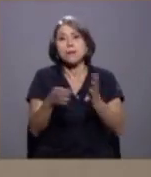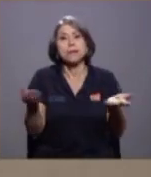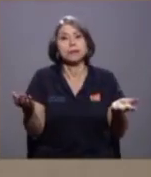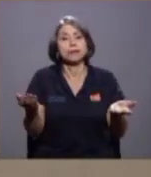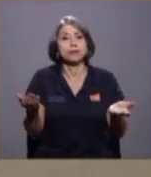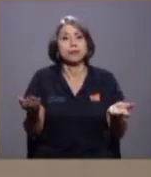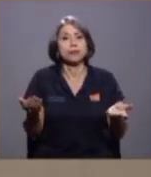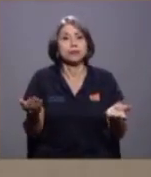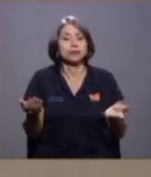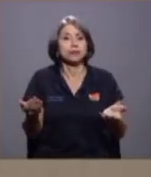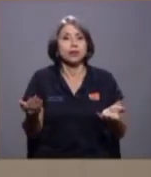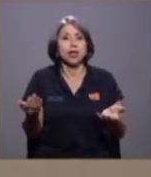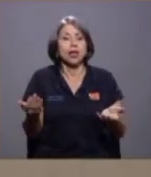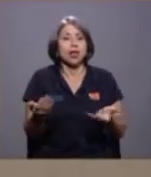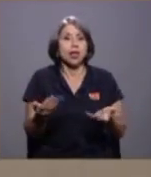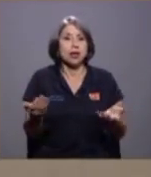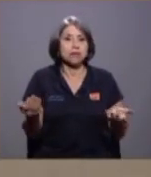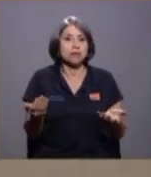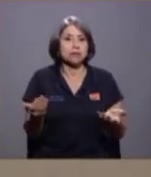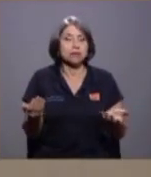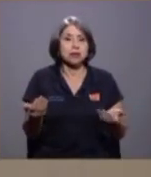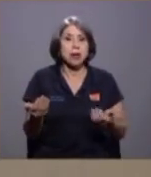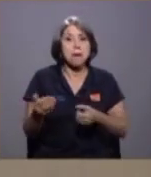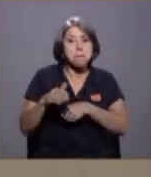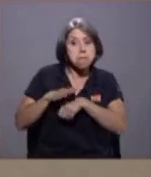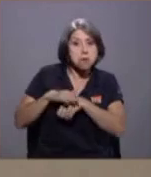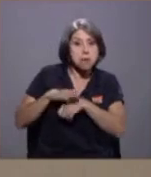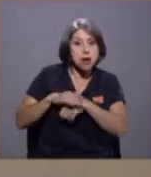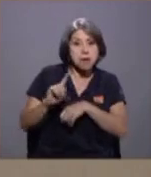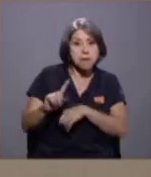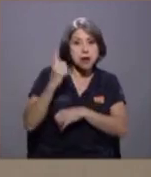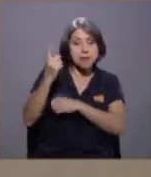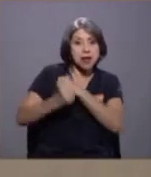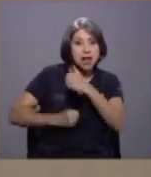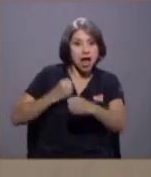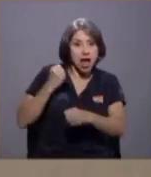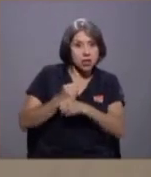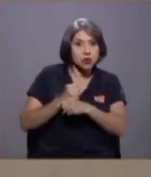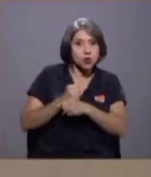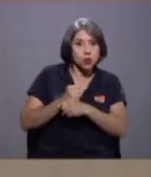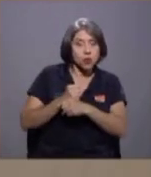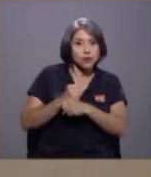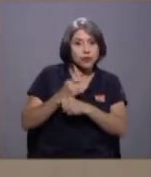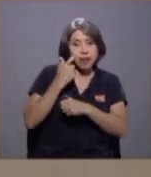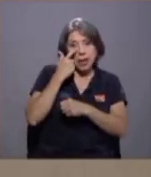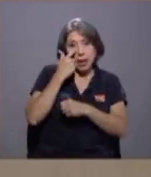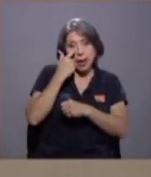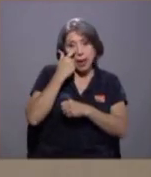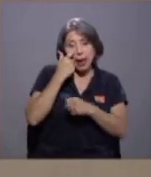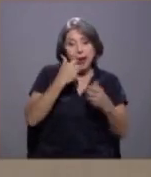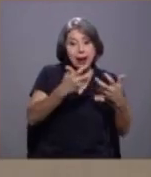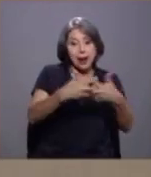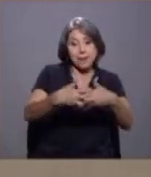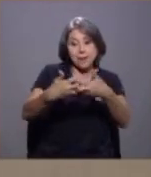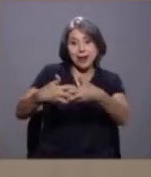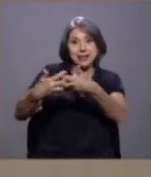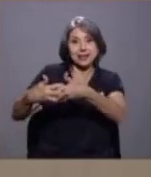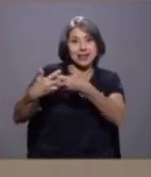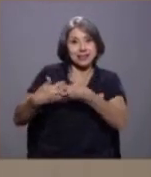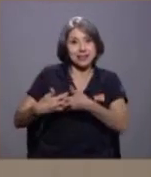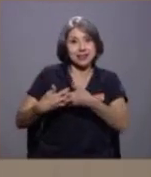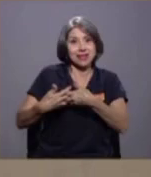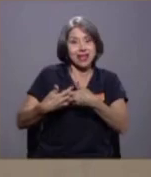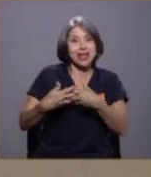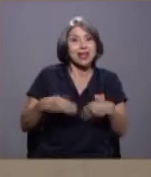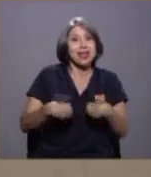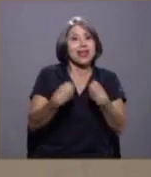dejar que en el primer año de las empresas que empleen a